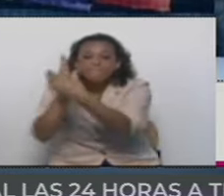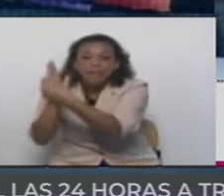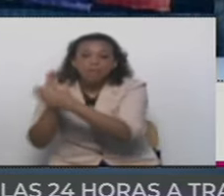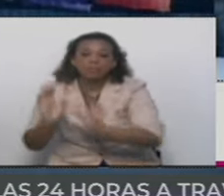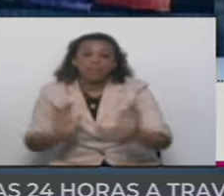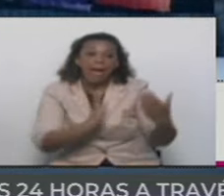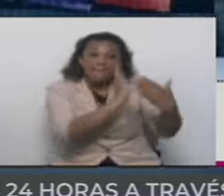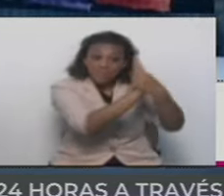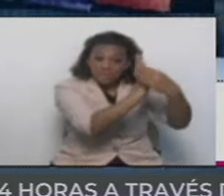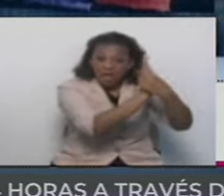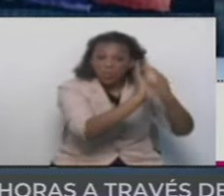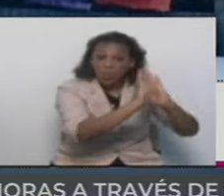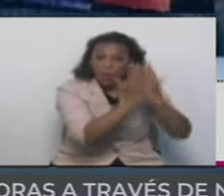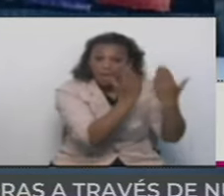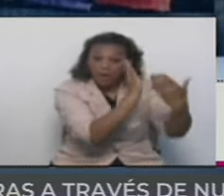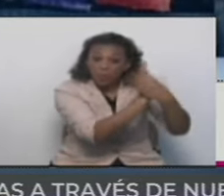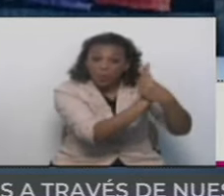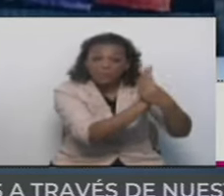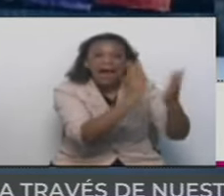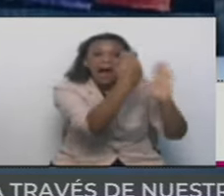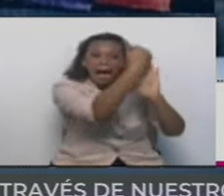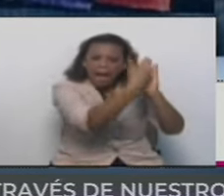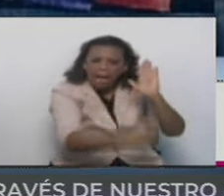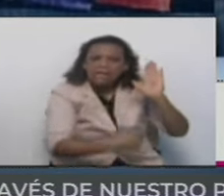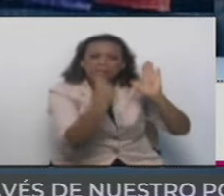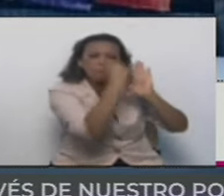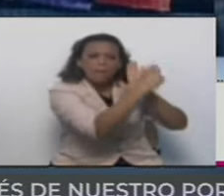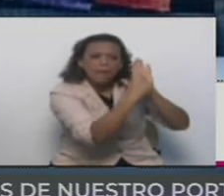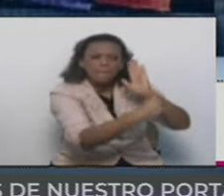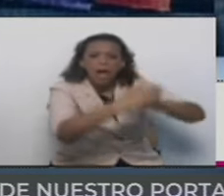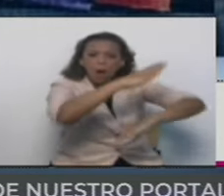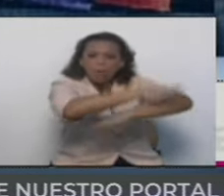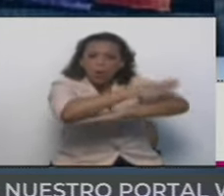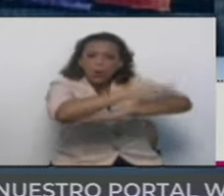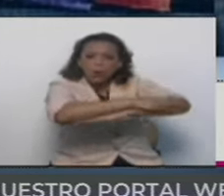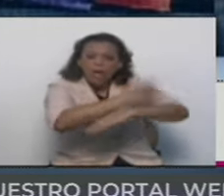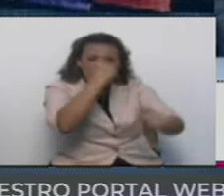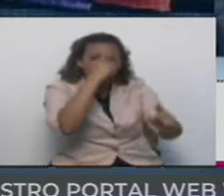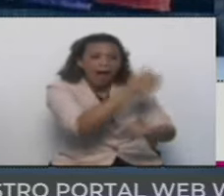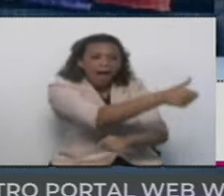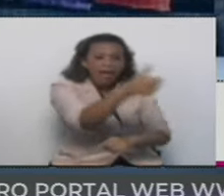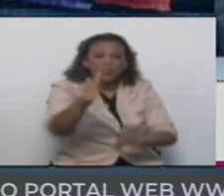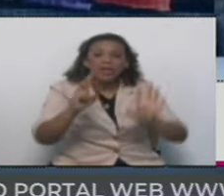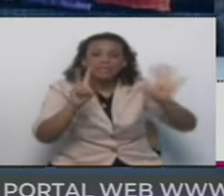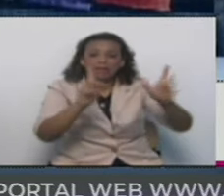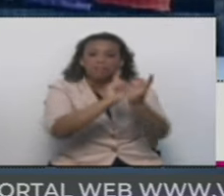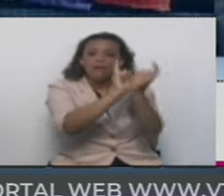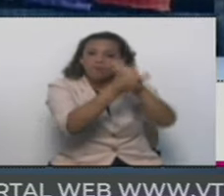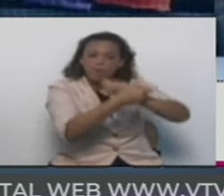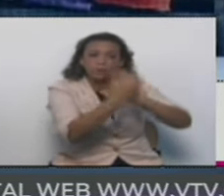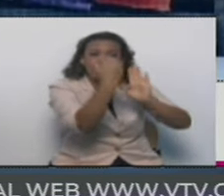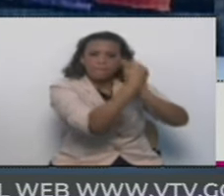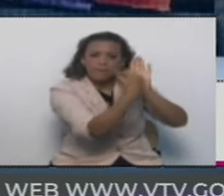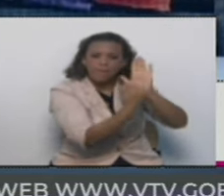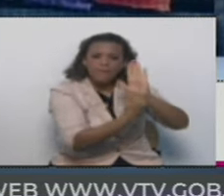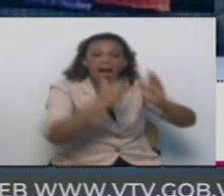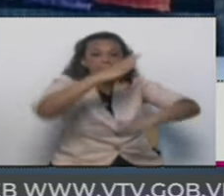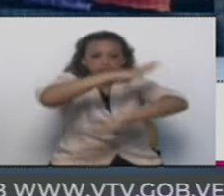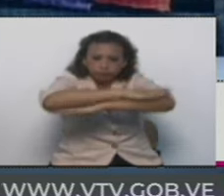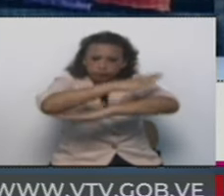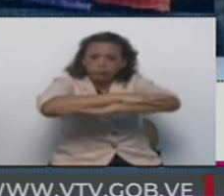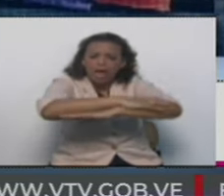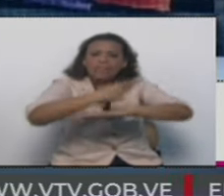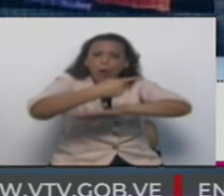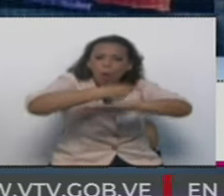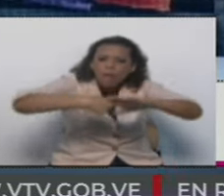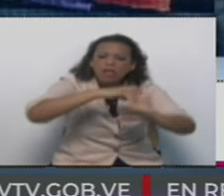El primero, la agenda concreta de acción de cada una de las 7 transformaciones, el AK de las